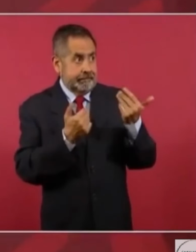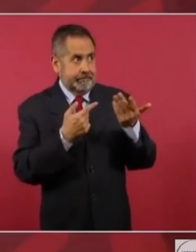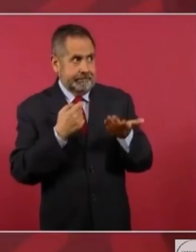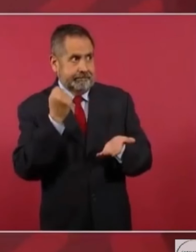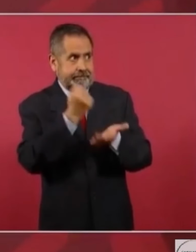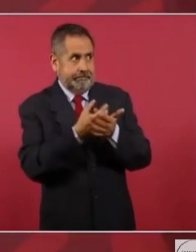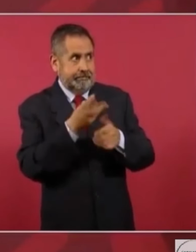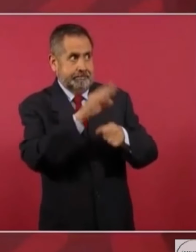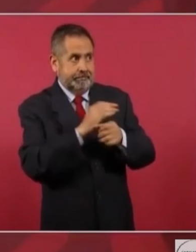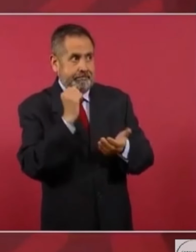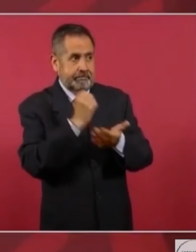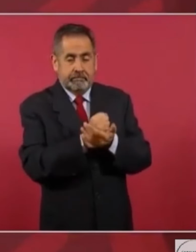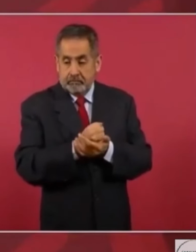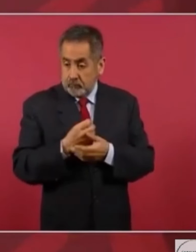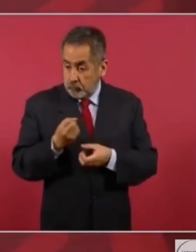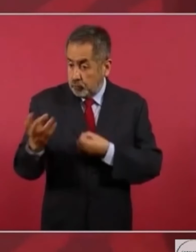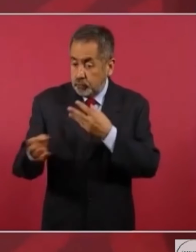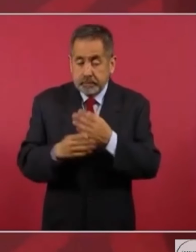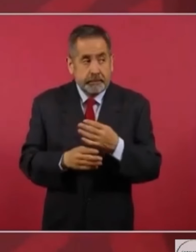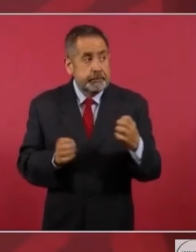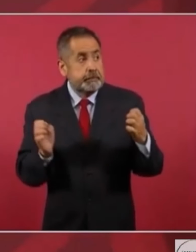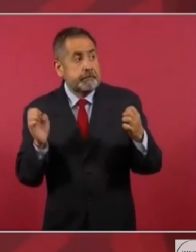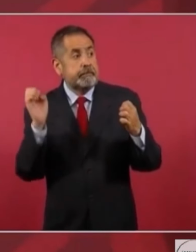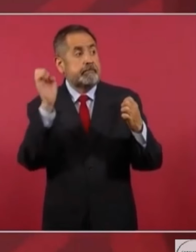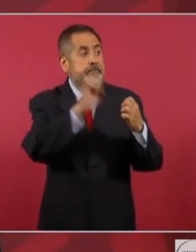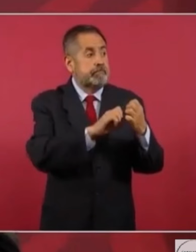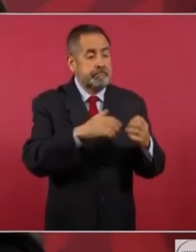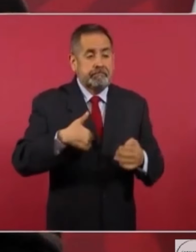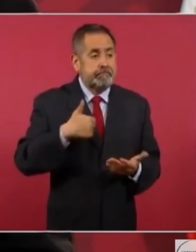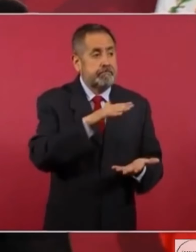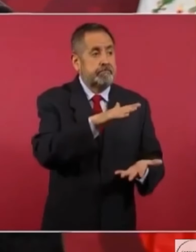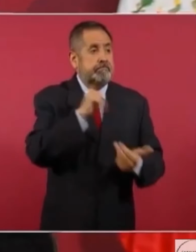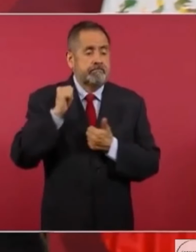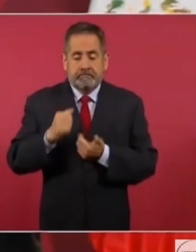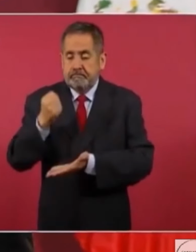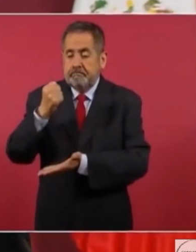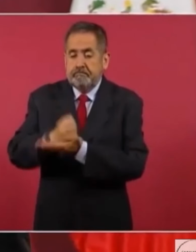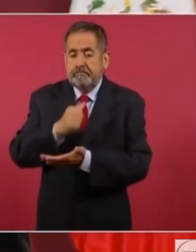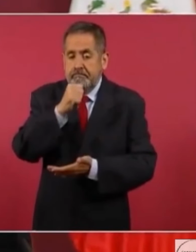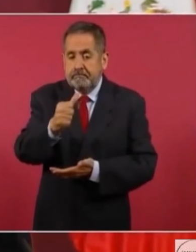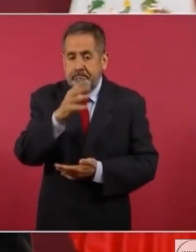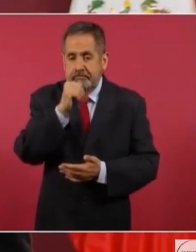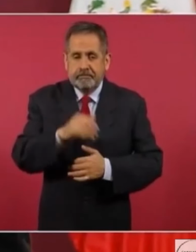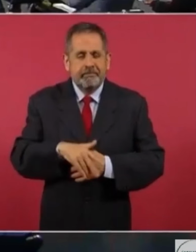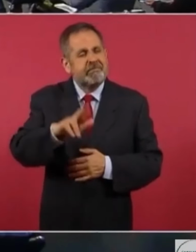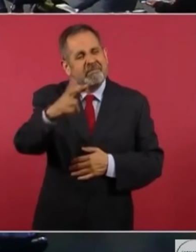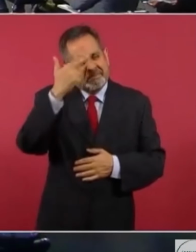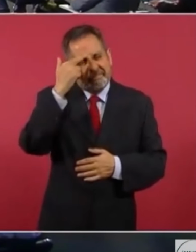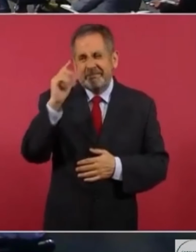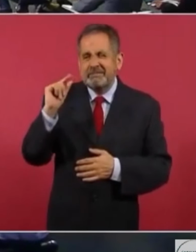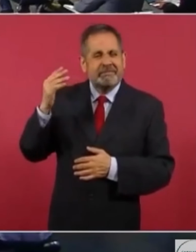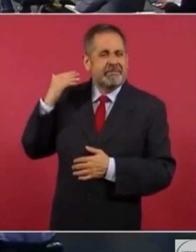ya no funciona. ¿Se acuerdan que hace poco había en la cámara, ¿no?,